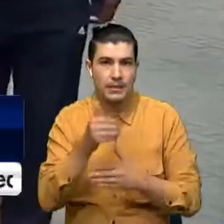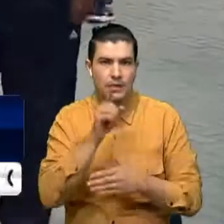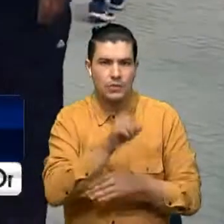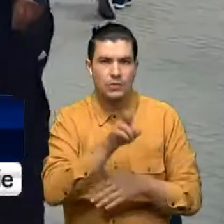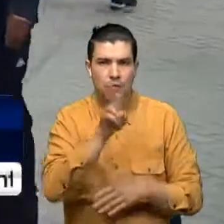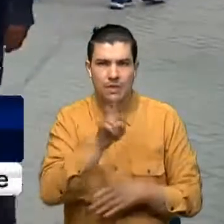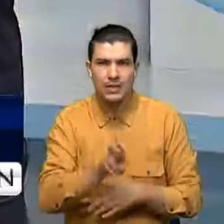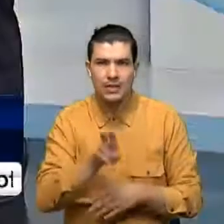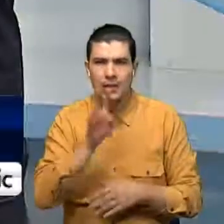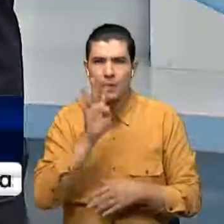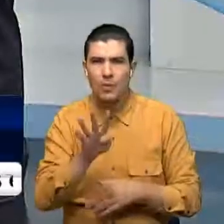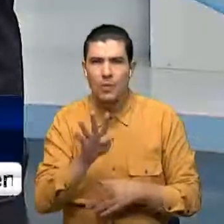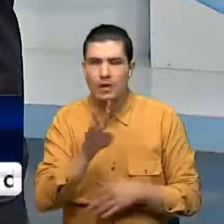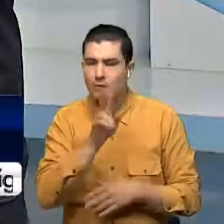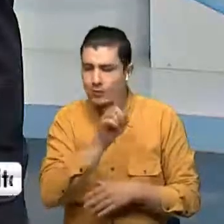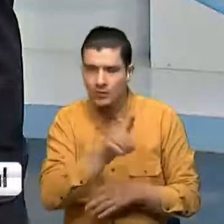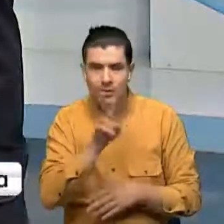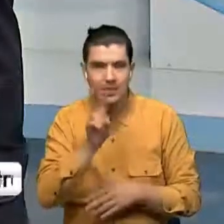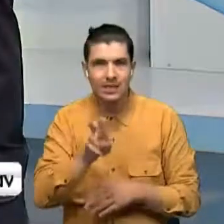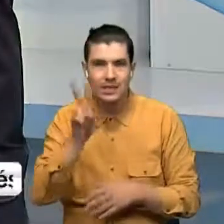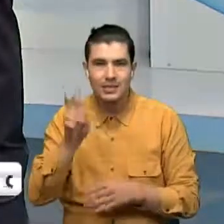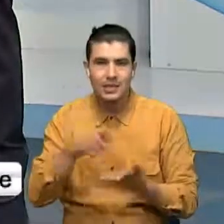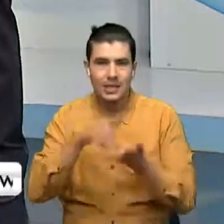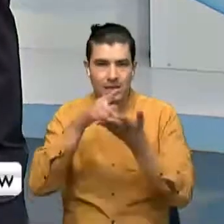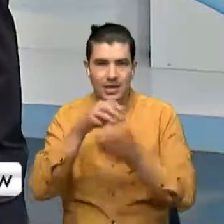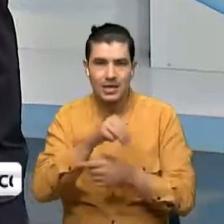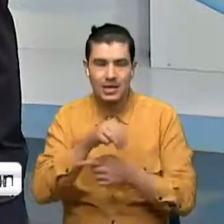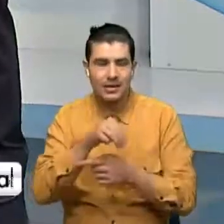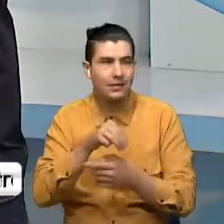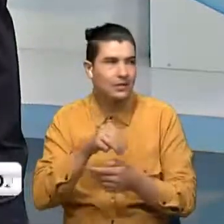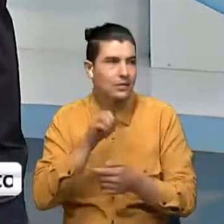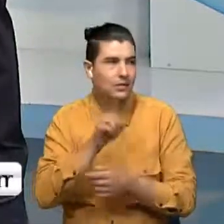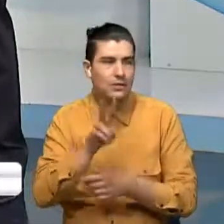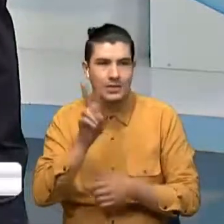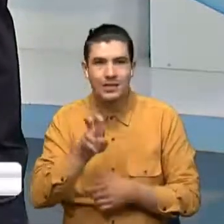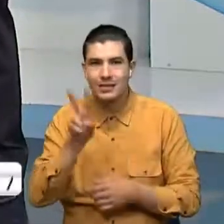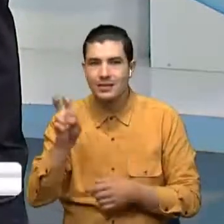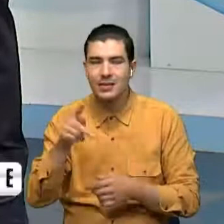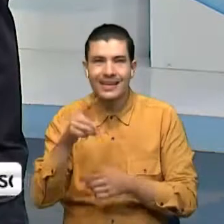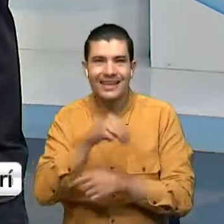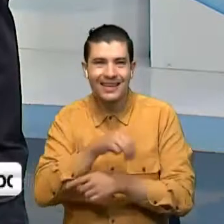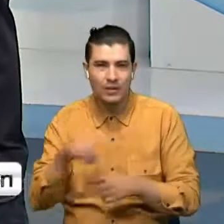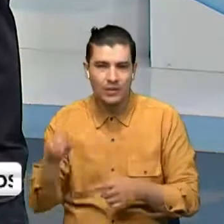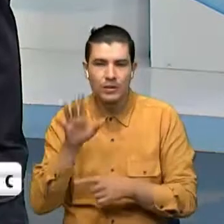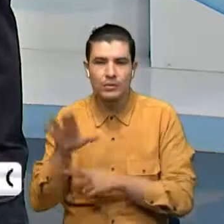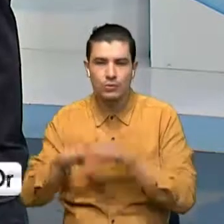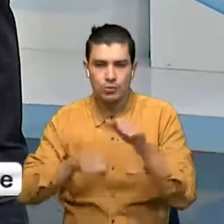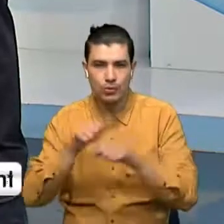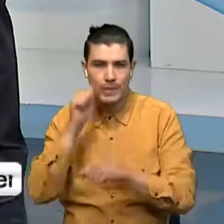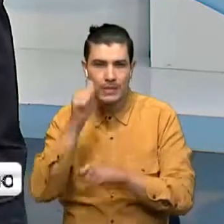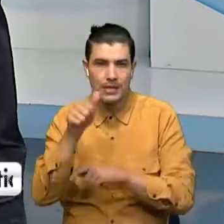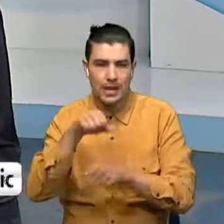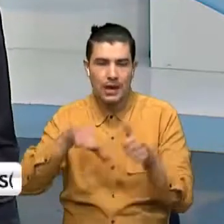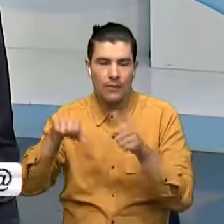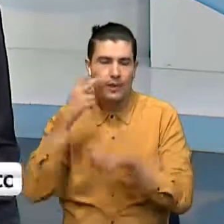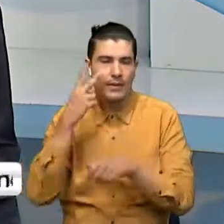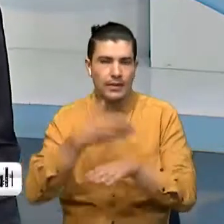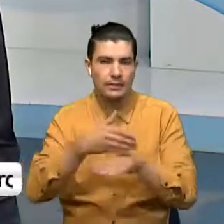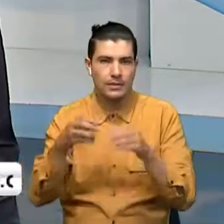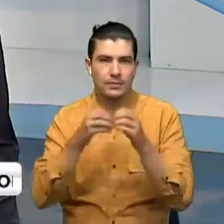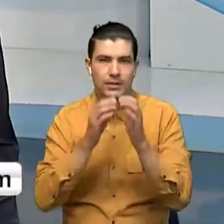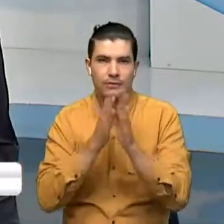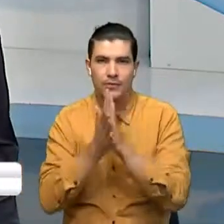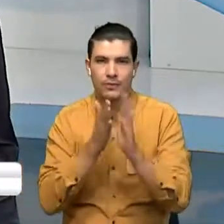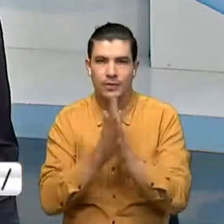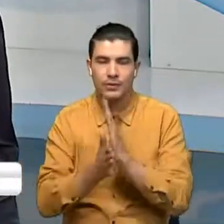177 kilómetros eso ha sido toda la información del clásico rcn con la cámara de argemiro daza regreso con ustedes a estudio continúen